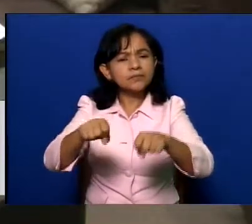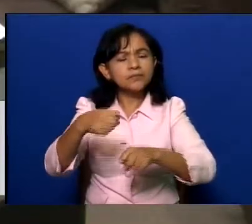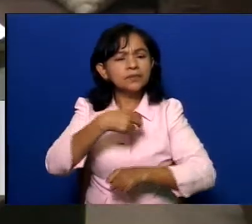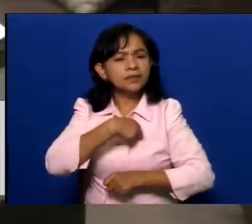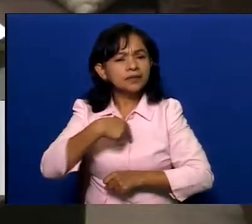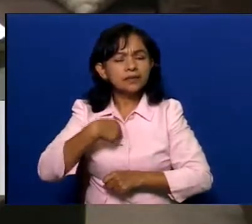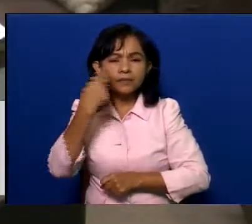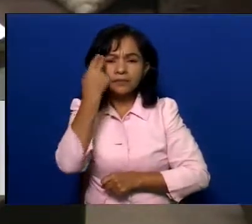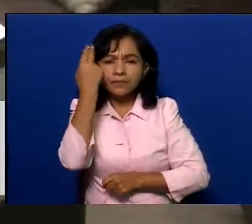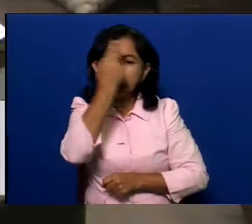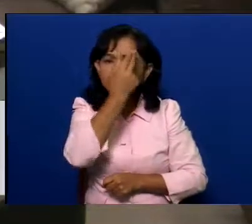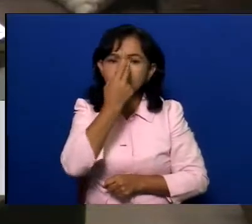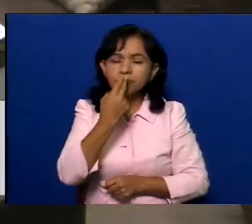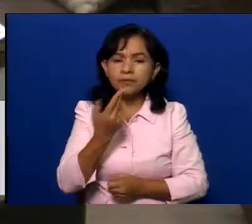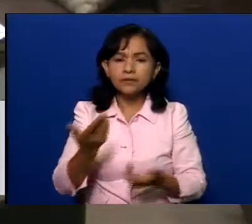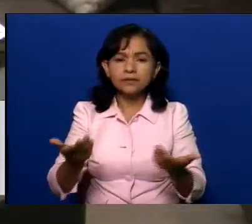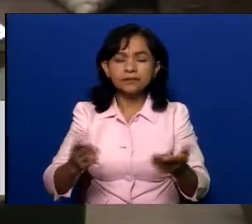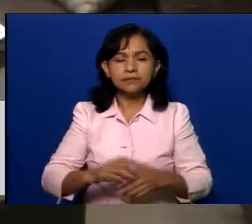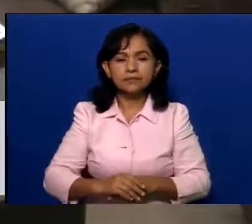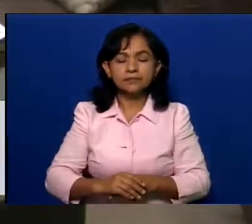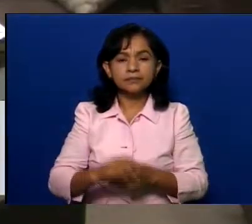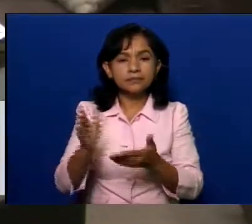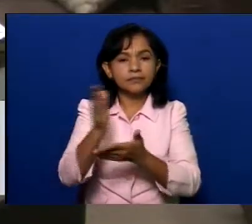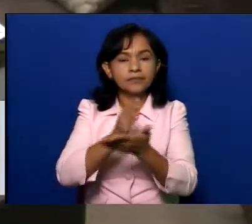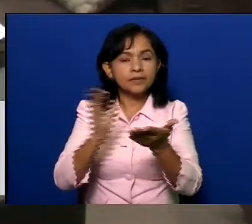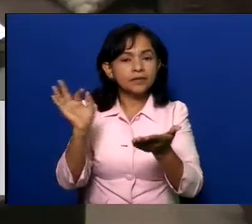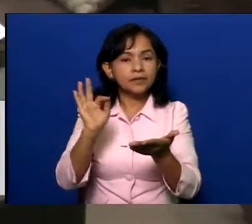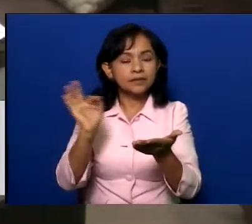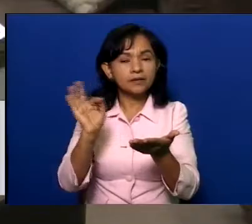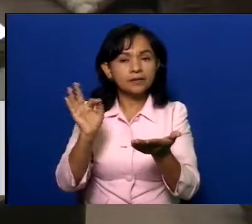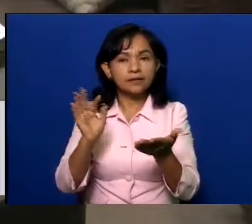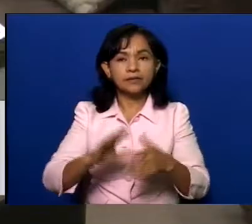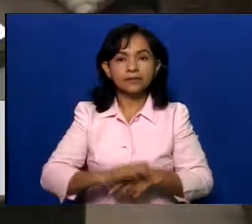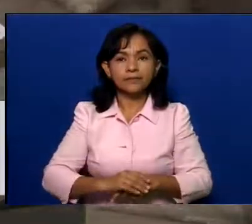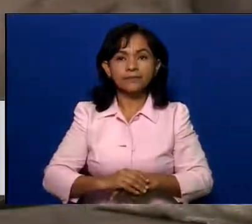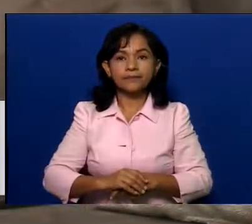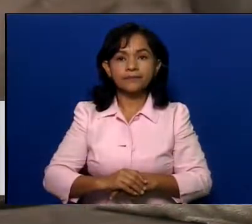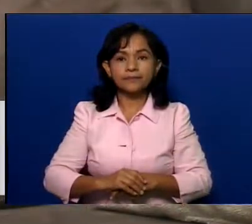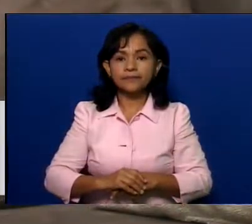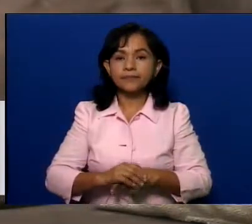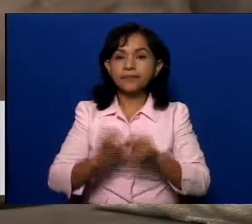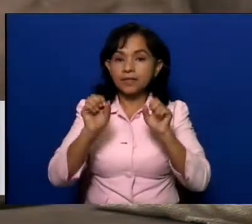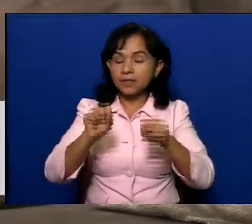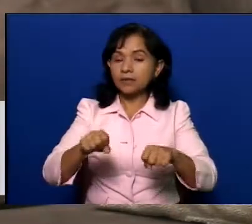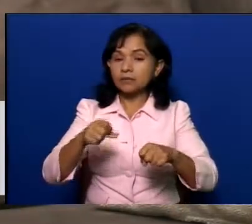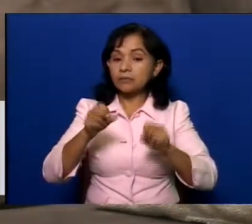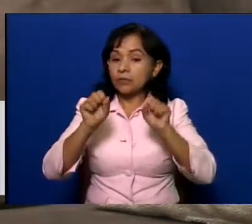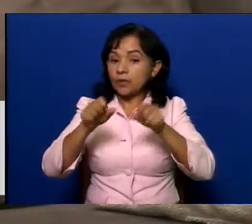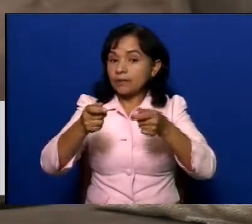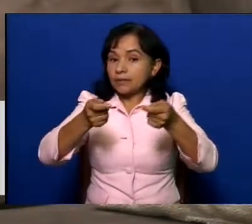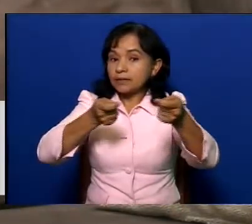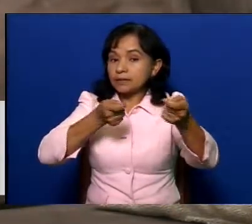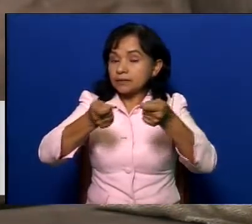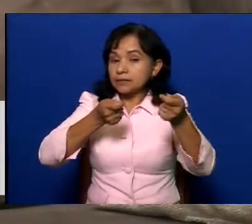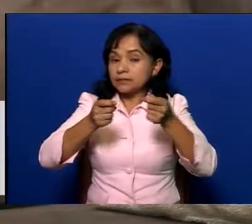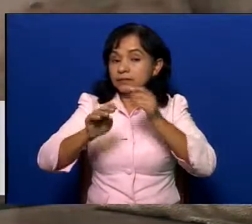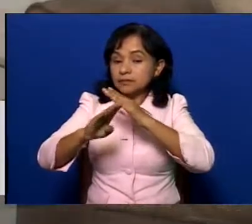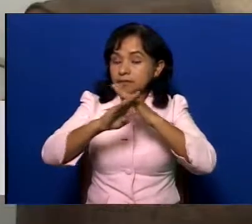siempre siguiendo lo de la red de servicios que tiene el país, tenemos las unidades de salud donde se detectan estos